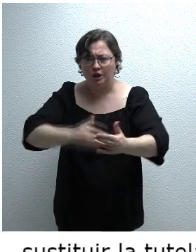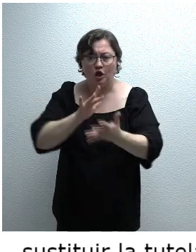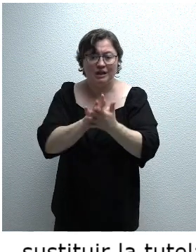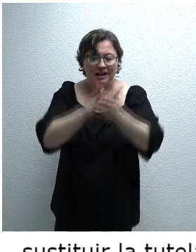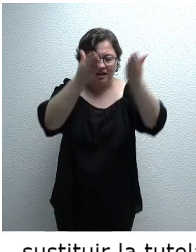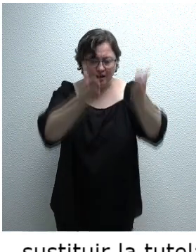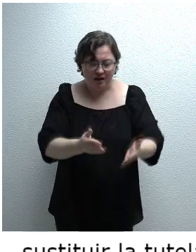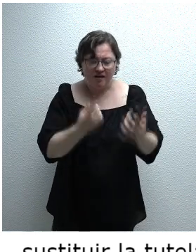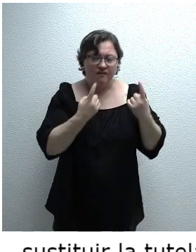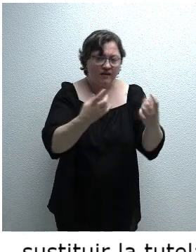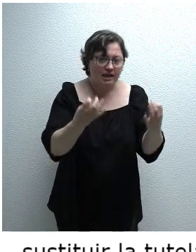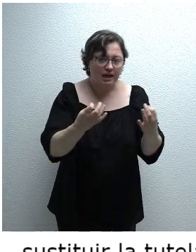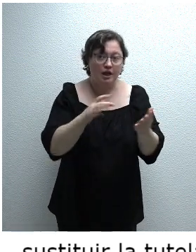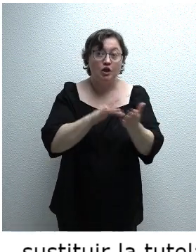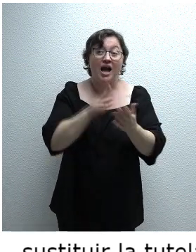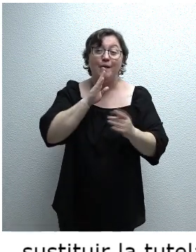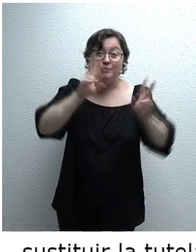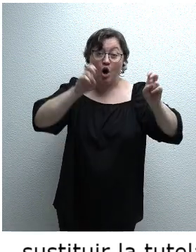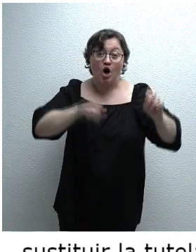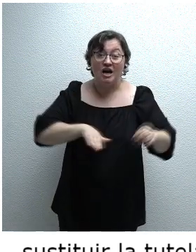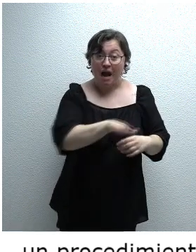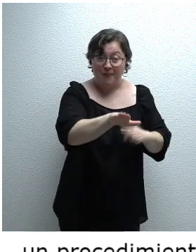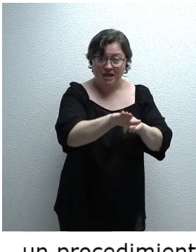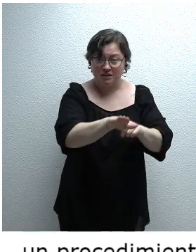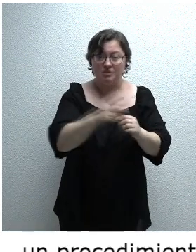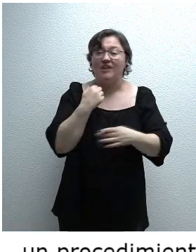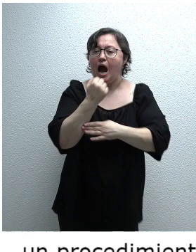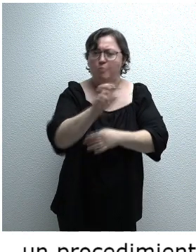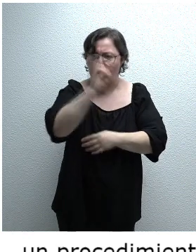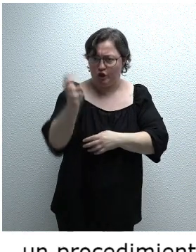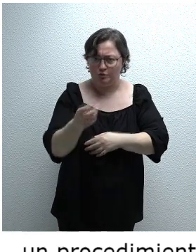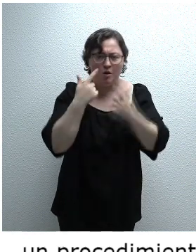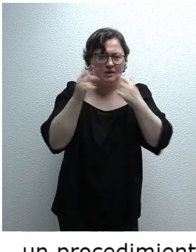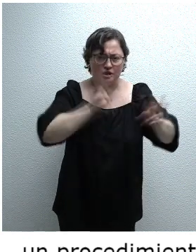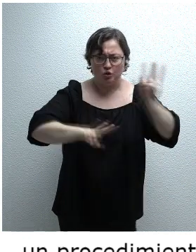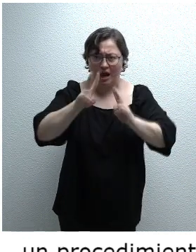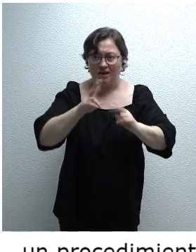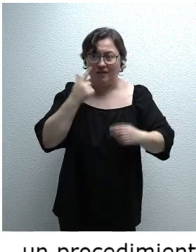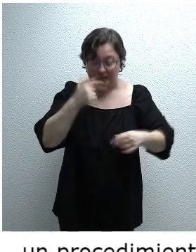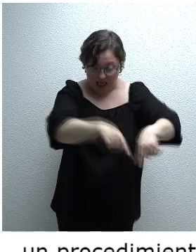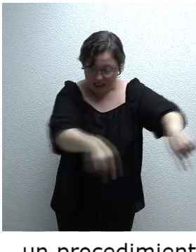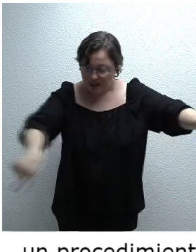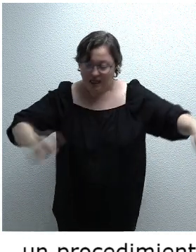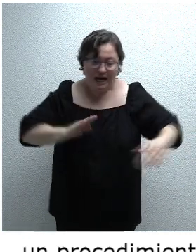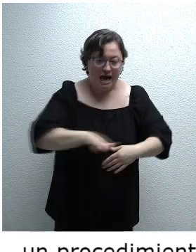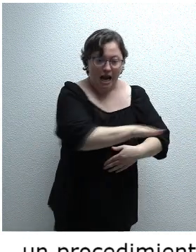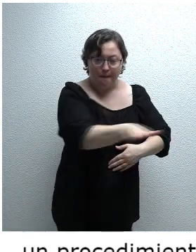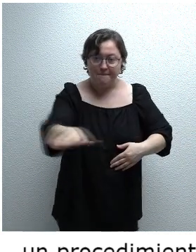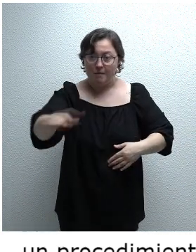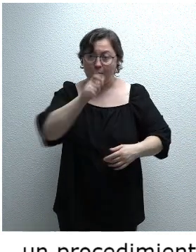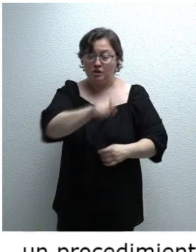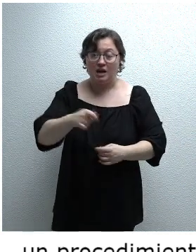esa persona, qué rampas. Porque yo llamo rampas siempre a los apoyos de una persona, porque es tan visible que la rampa es lo que necesitan las personas que